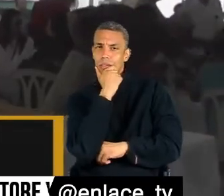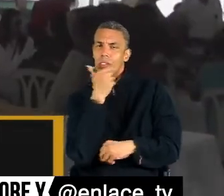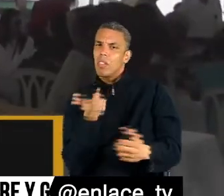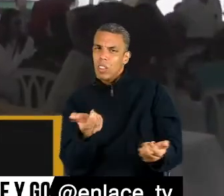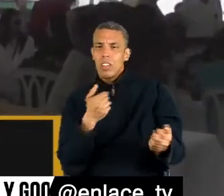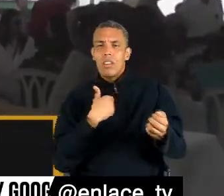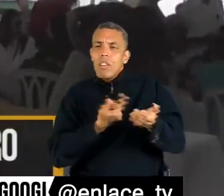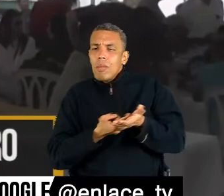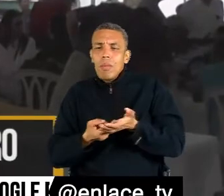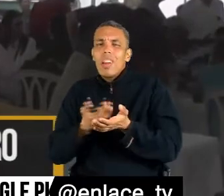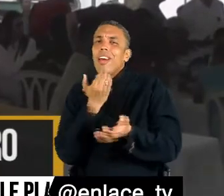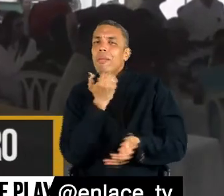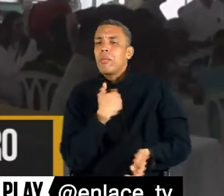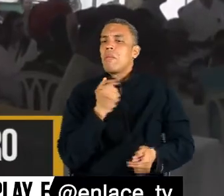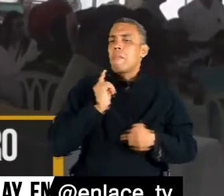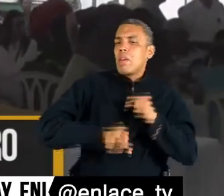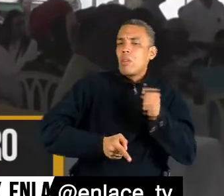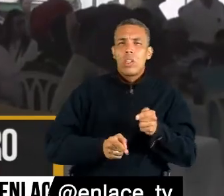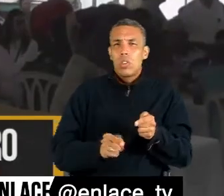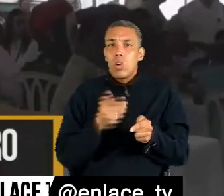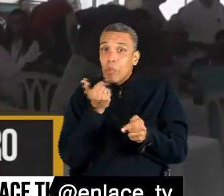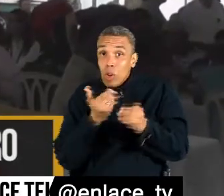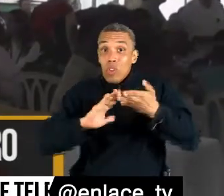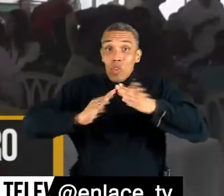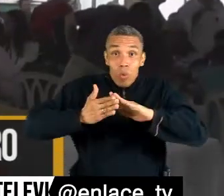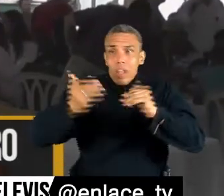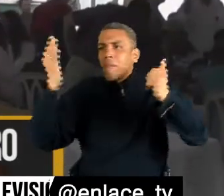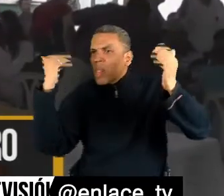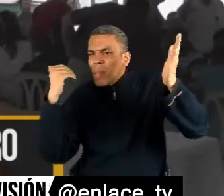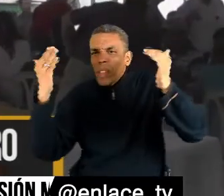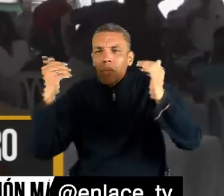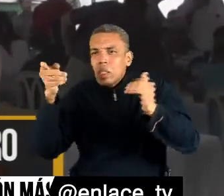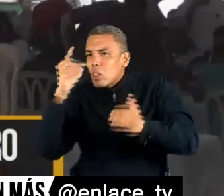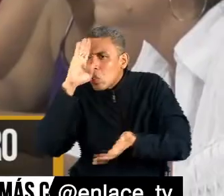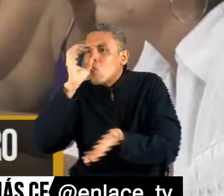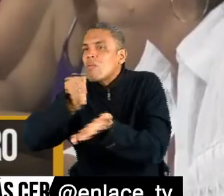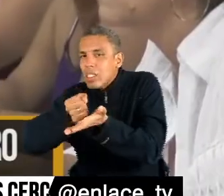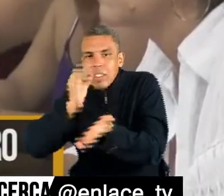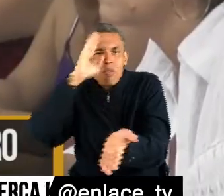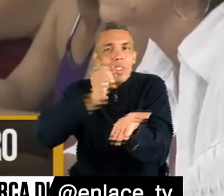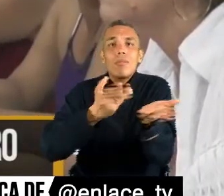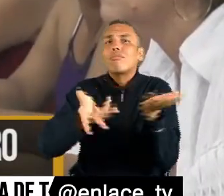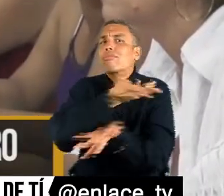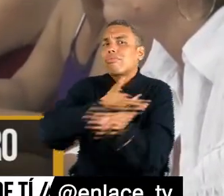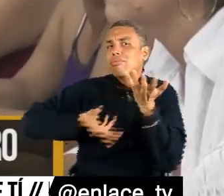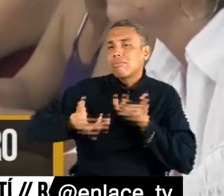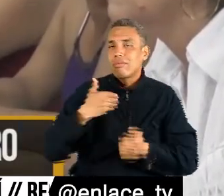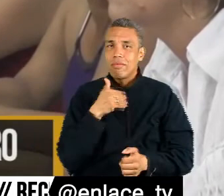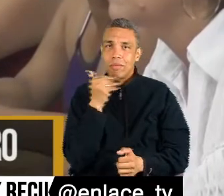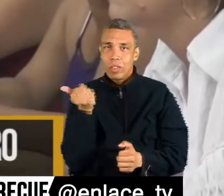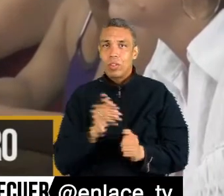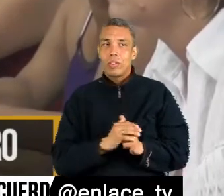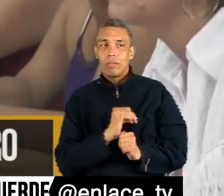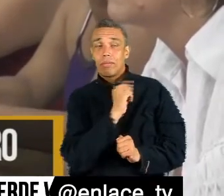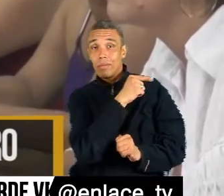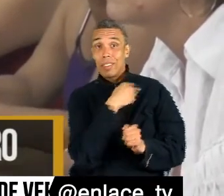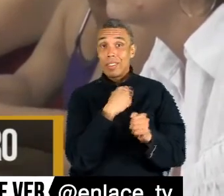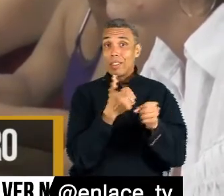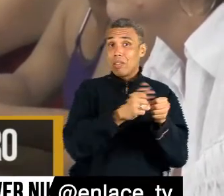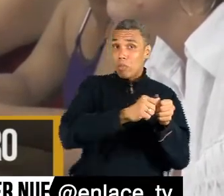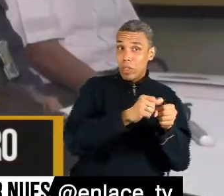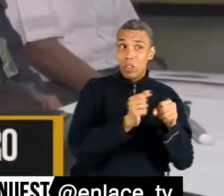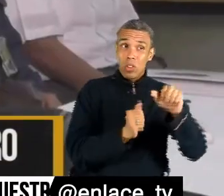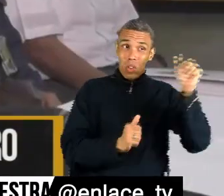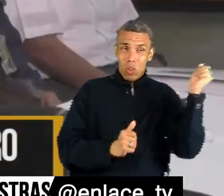consensuada, que nos permita unirnos, que nos genere convivencia. Además, integrantes de Ecopetrol y del proyecto La Sira Infantas